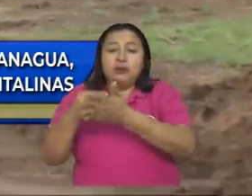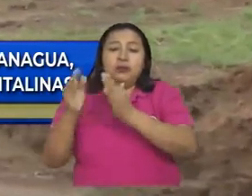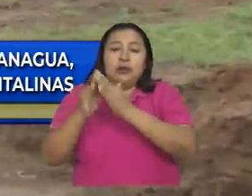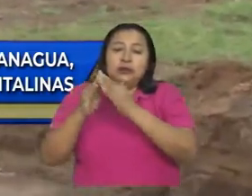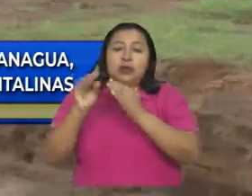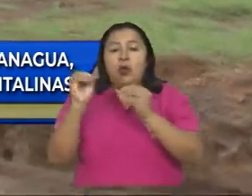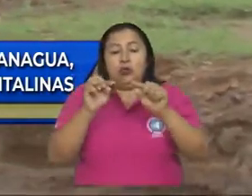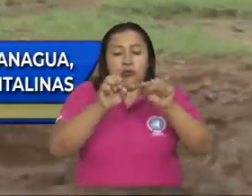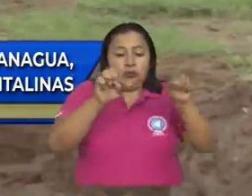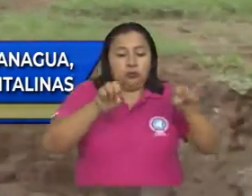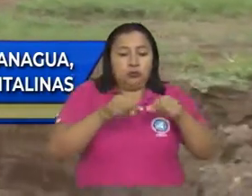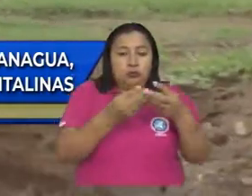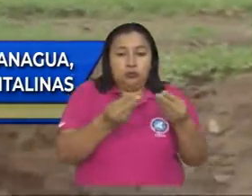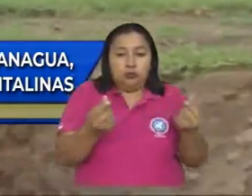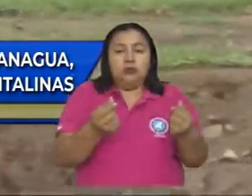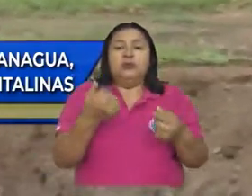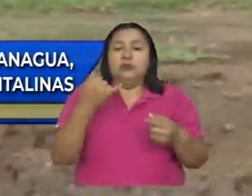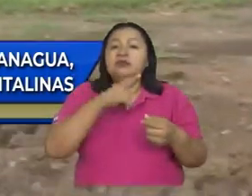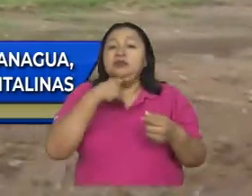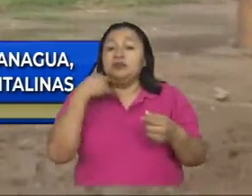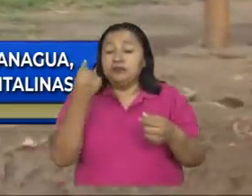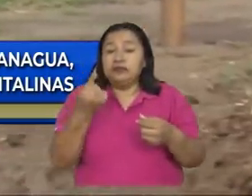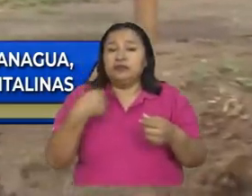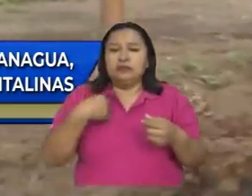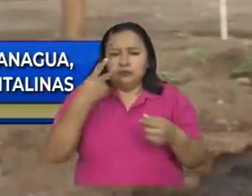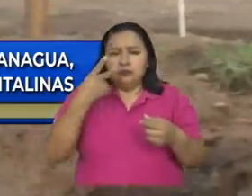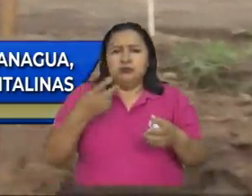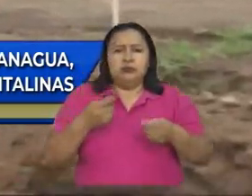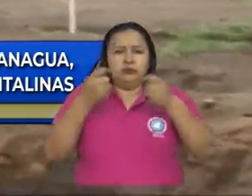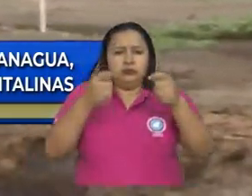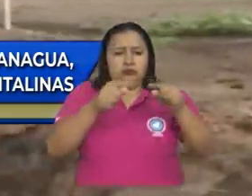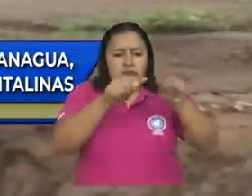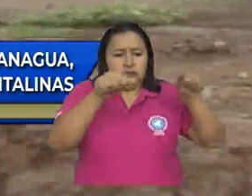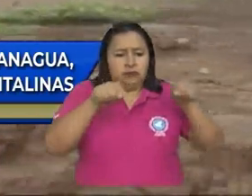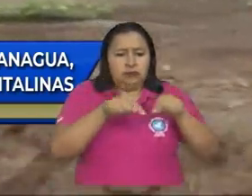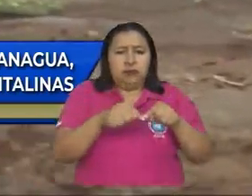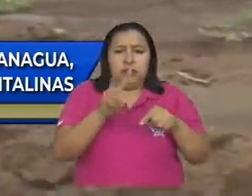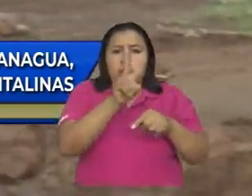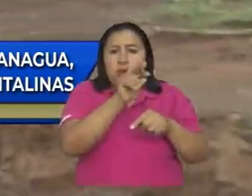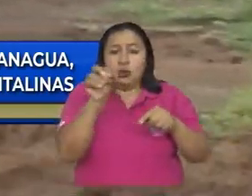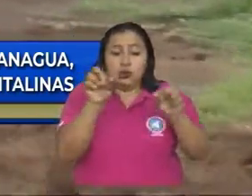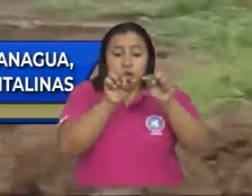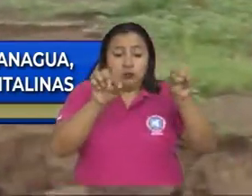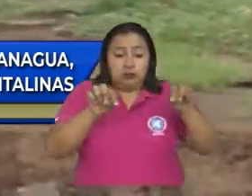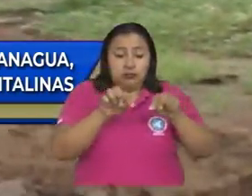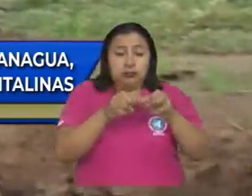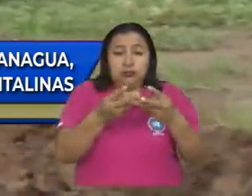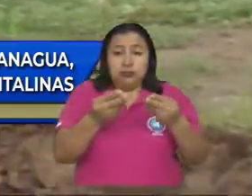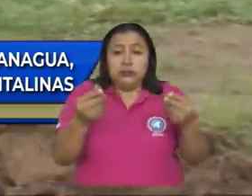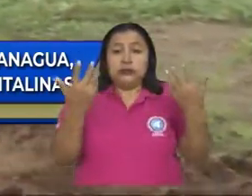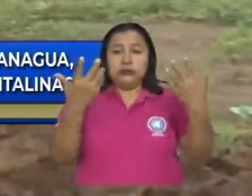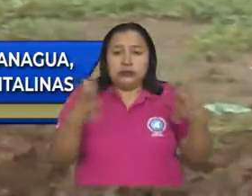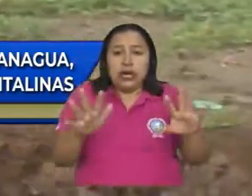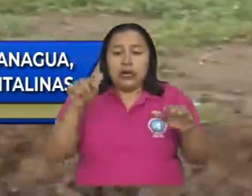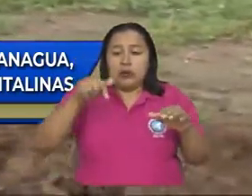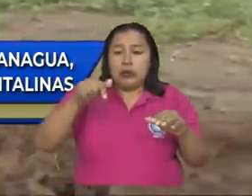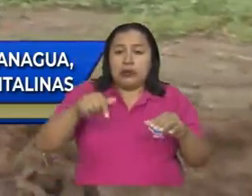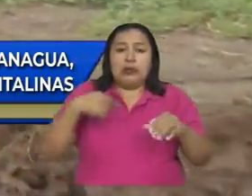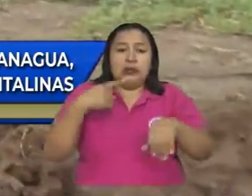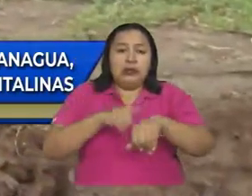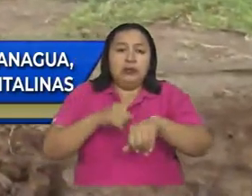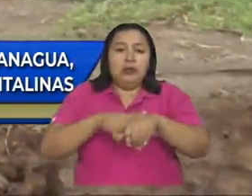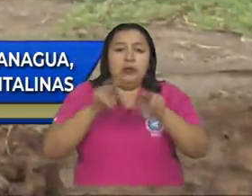terreno. Y es una realidad, nosotros lo vimos la entrega de terrenos, 200 terrenos que nosotros hicimos ya ahorita en la época